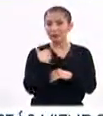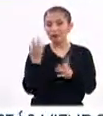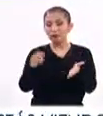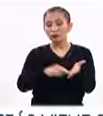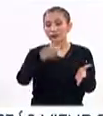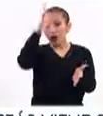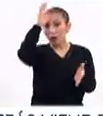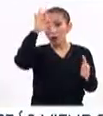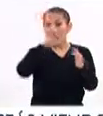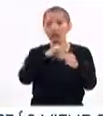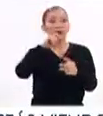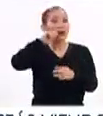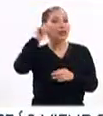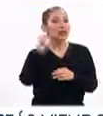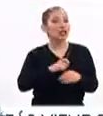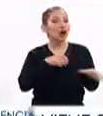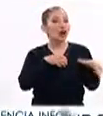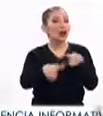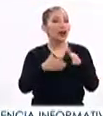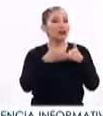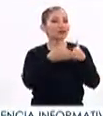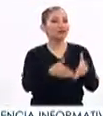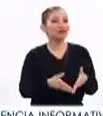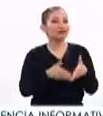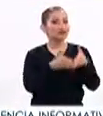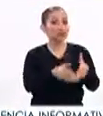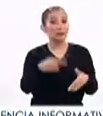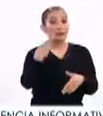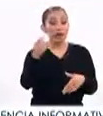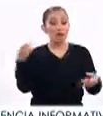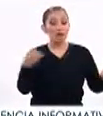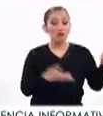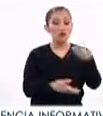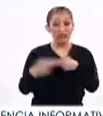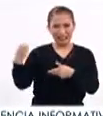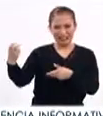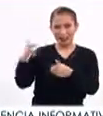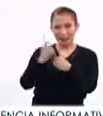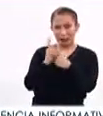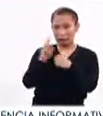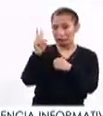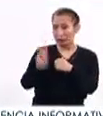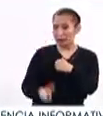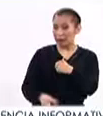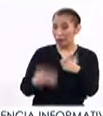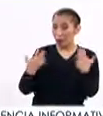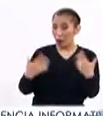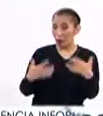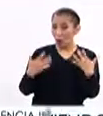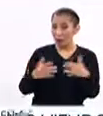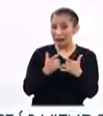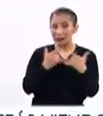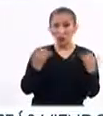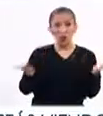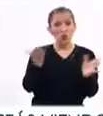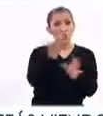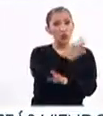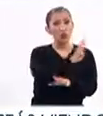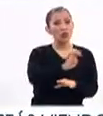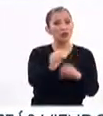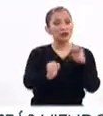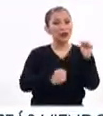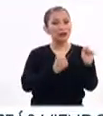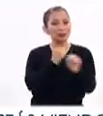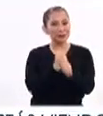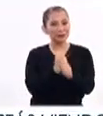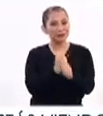firma del Tratado de Amistad, Comercio y Navegación. Pero el intercambio con este país tiene en realidad una historia de más de